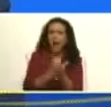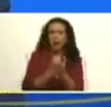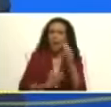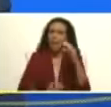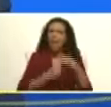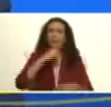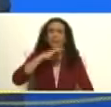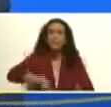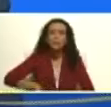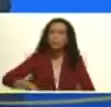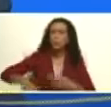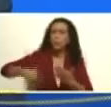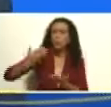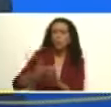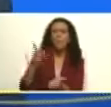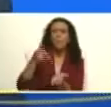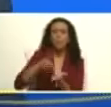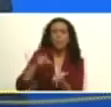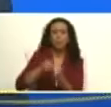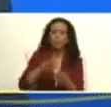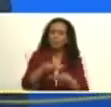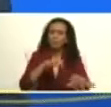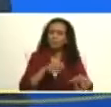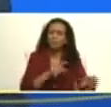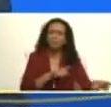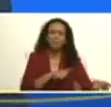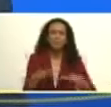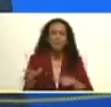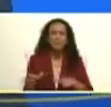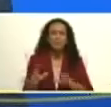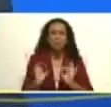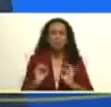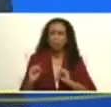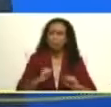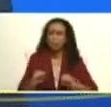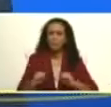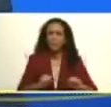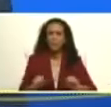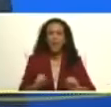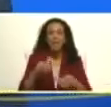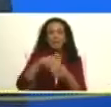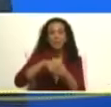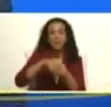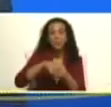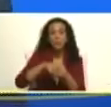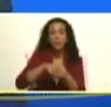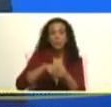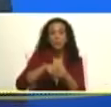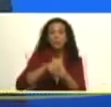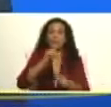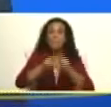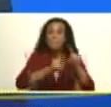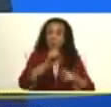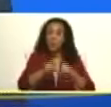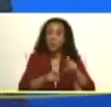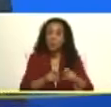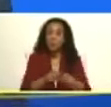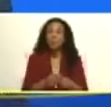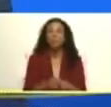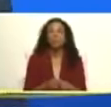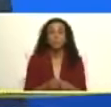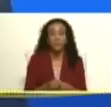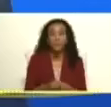Venezuela y participemos activamente en las elecciones del referéndum